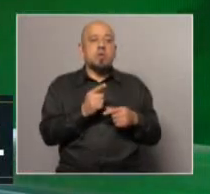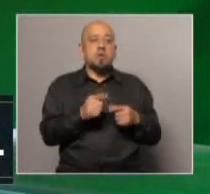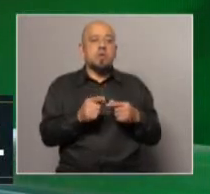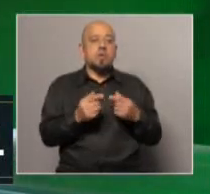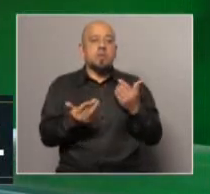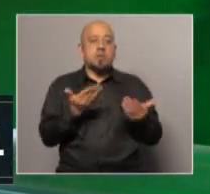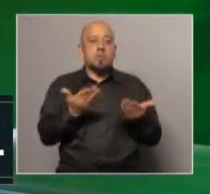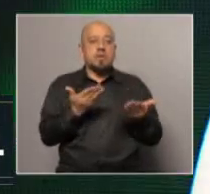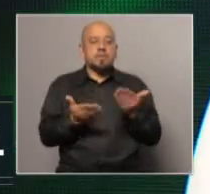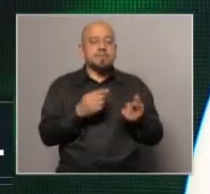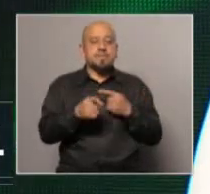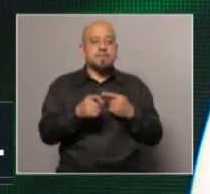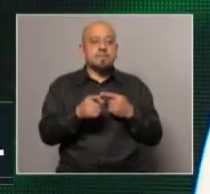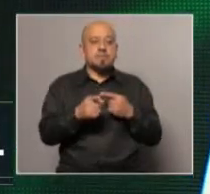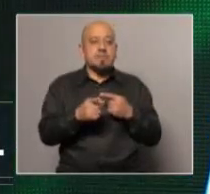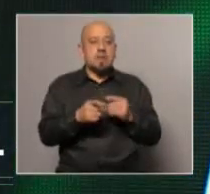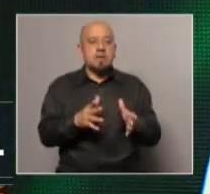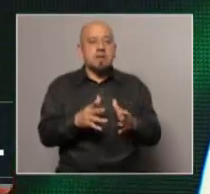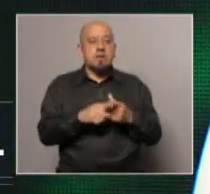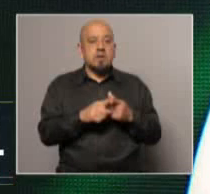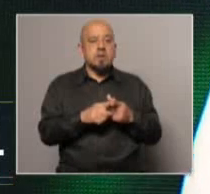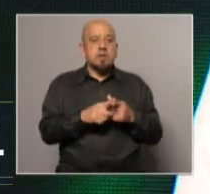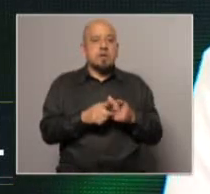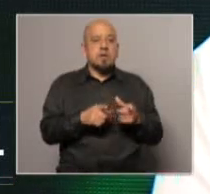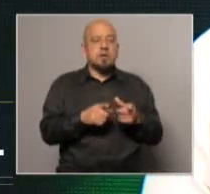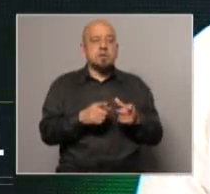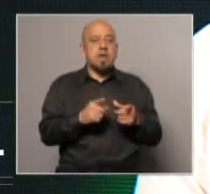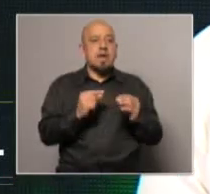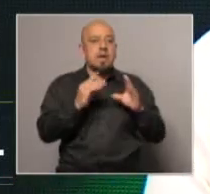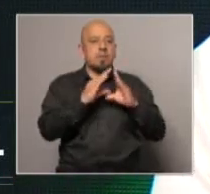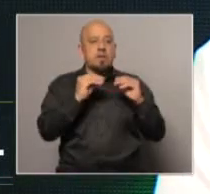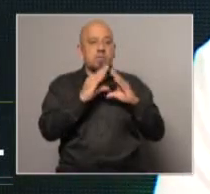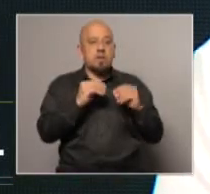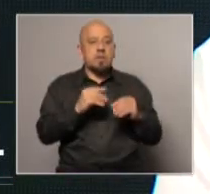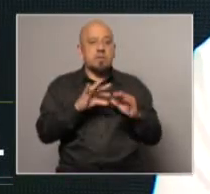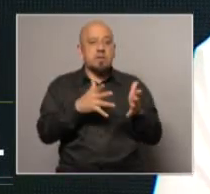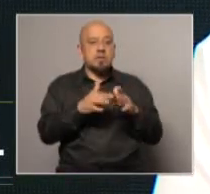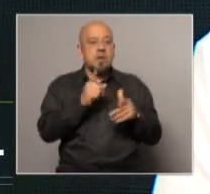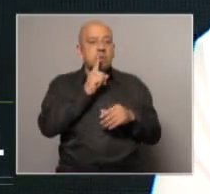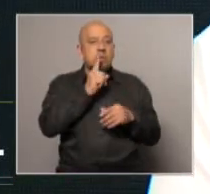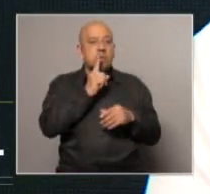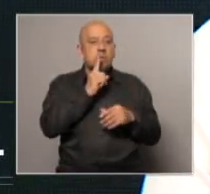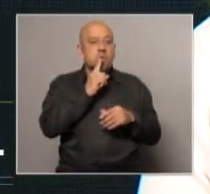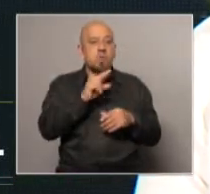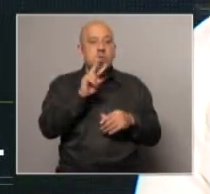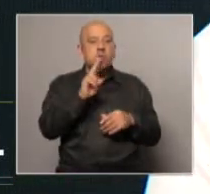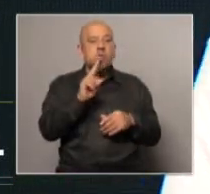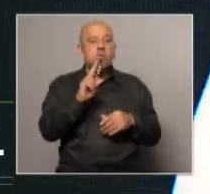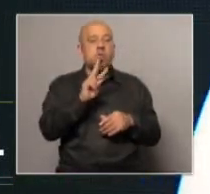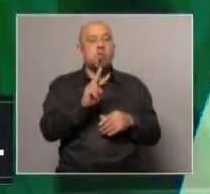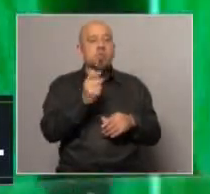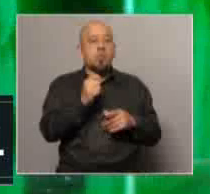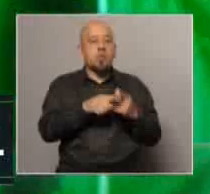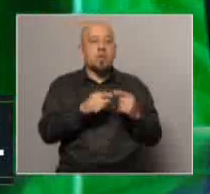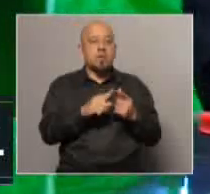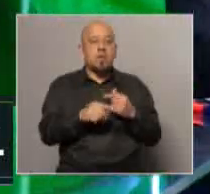una comparación, es una marihuana más parecida a un jugo de uva que a un vino. Bien. ¿Ok? Uh-huh. Lo que se exportó.